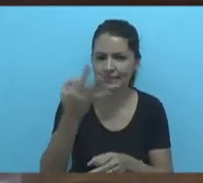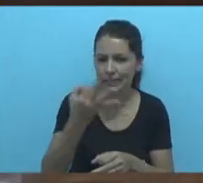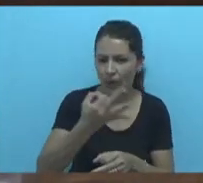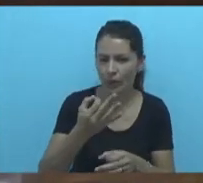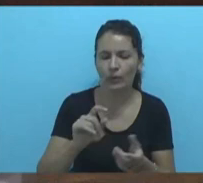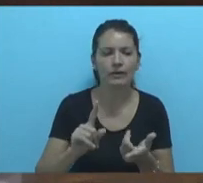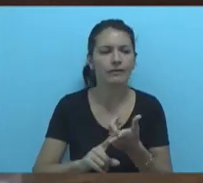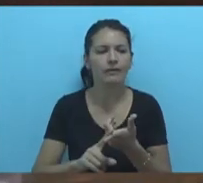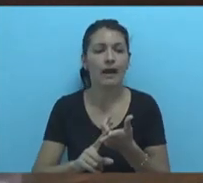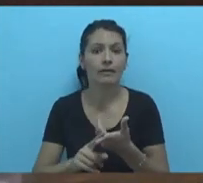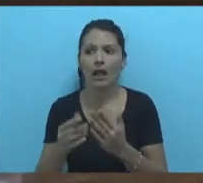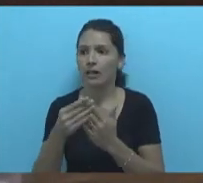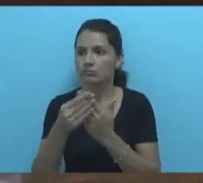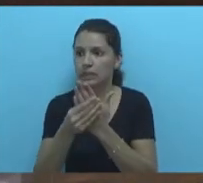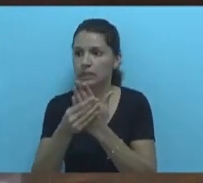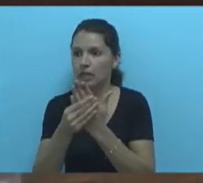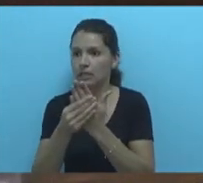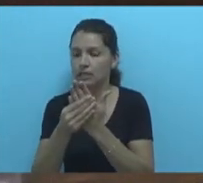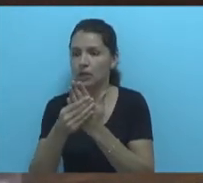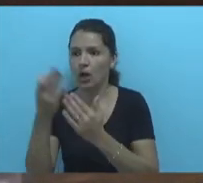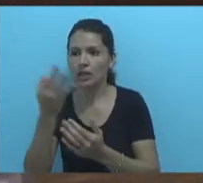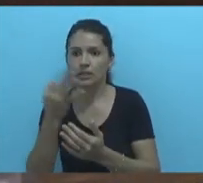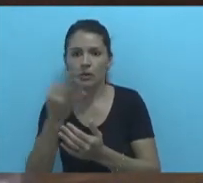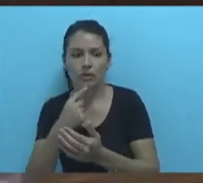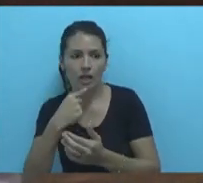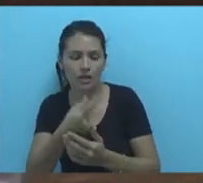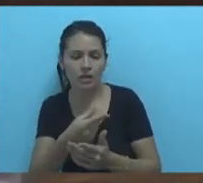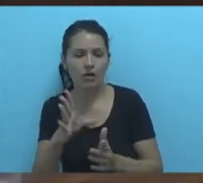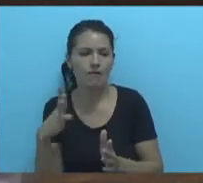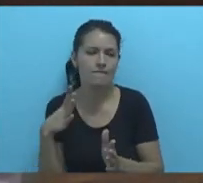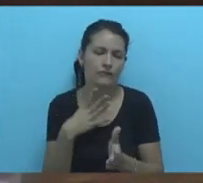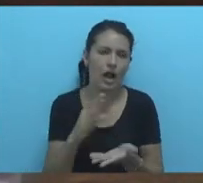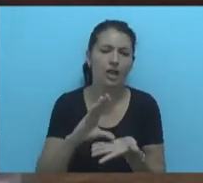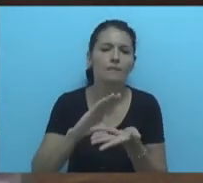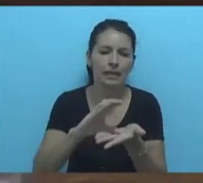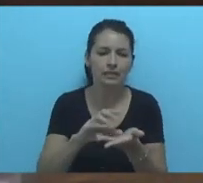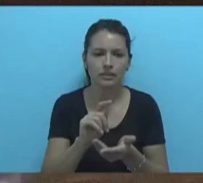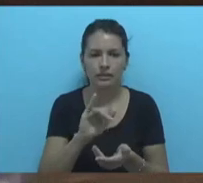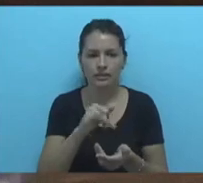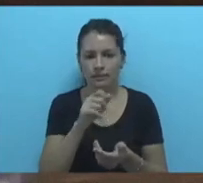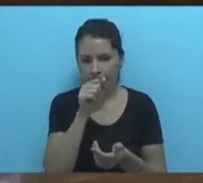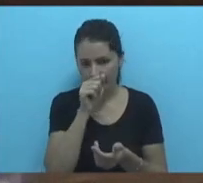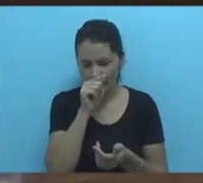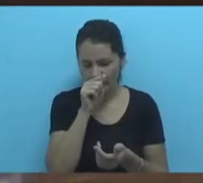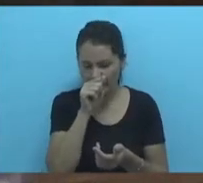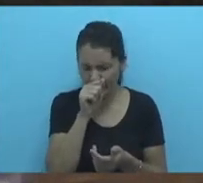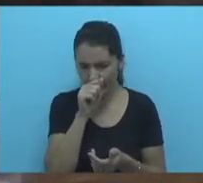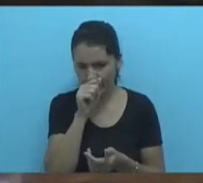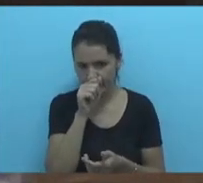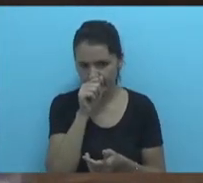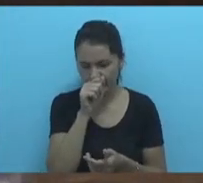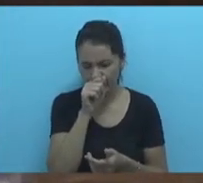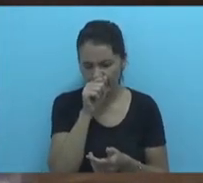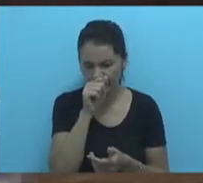nos confesó que había subejecutado el presupuesto en casi el 50%